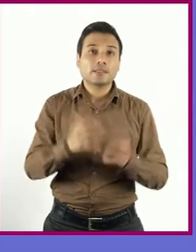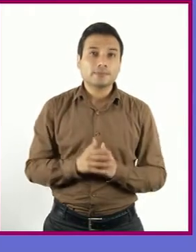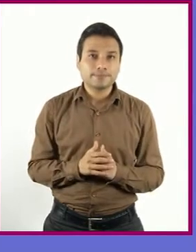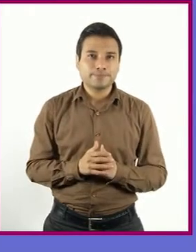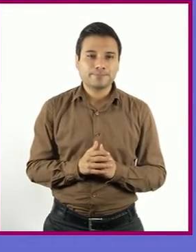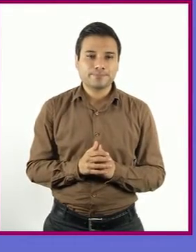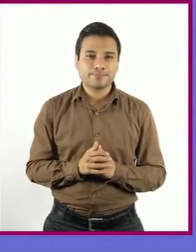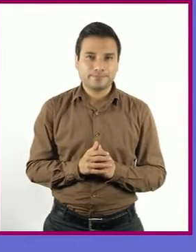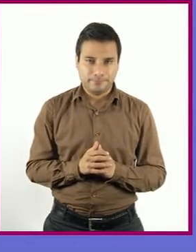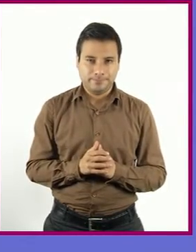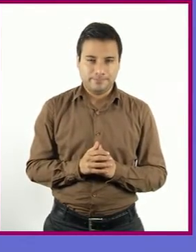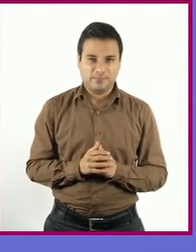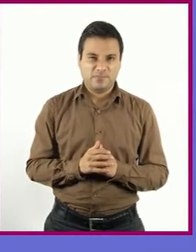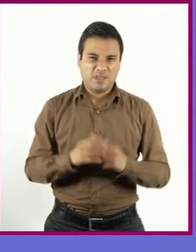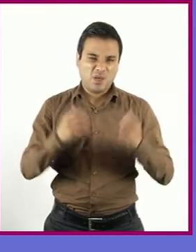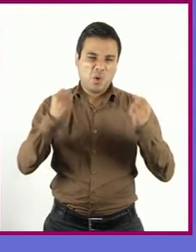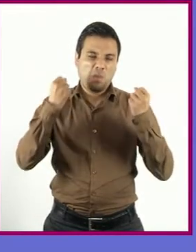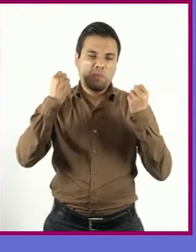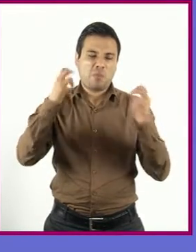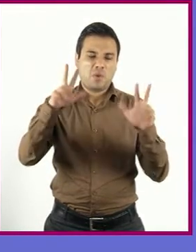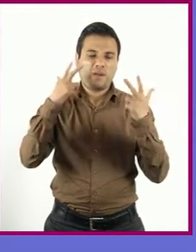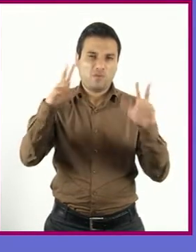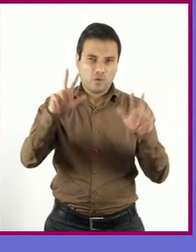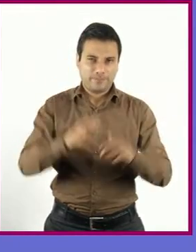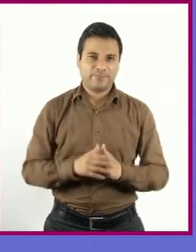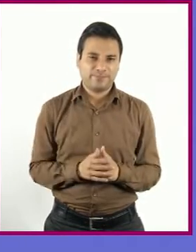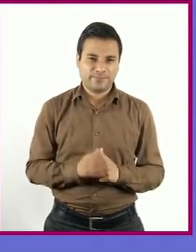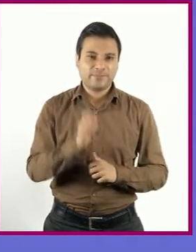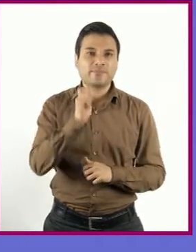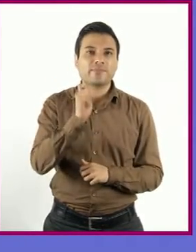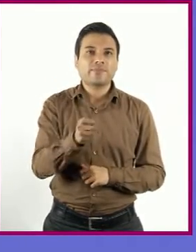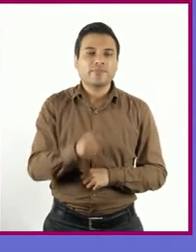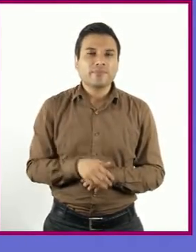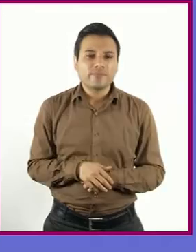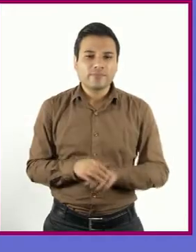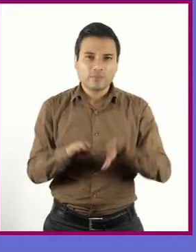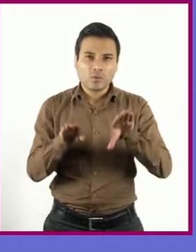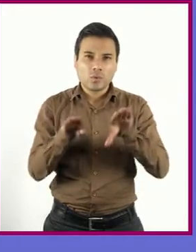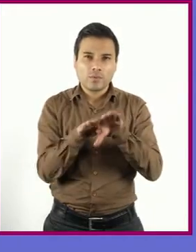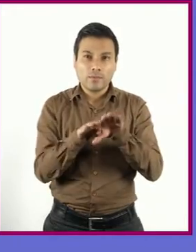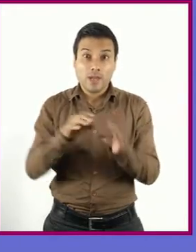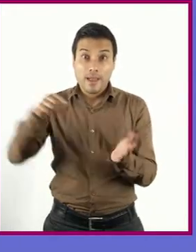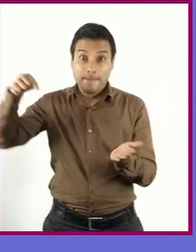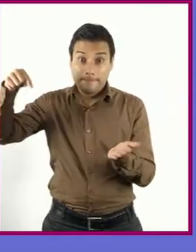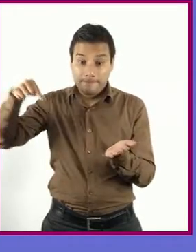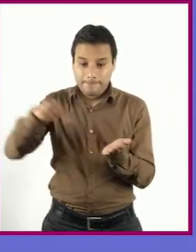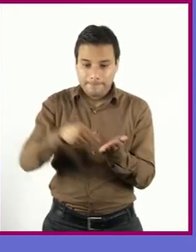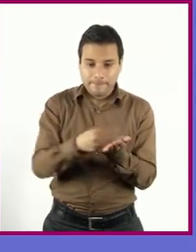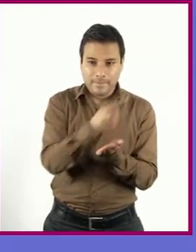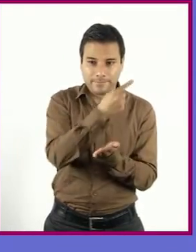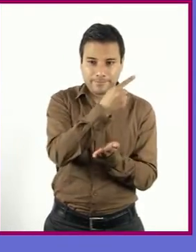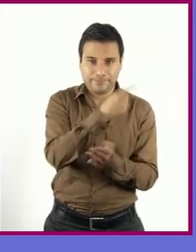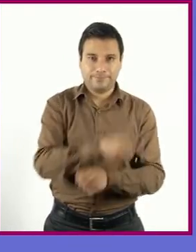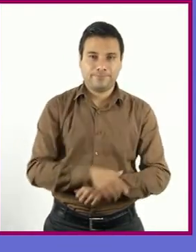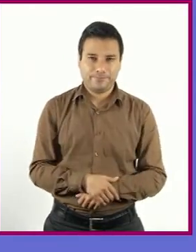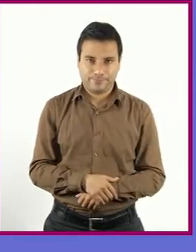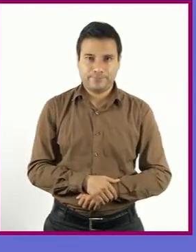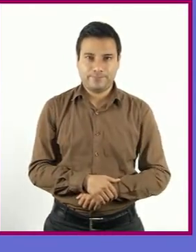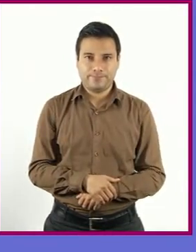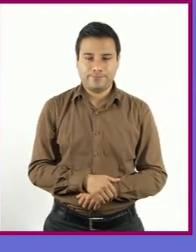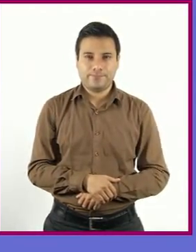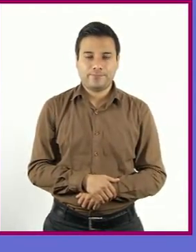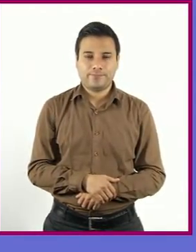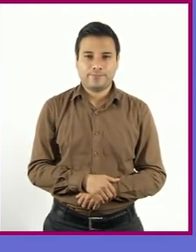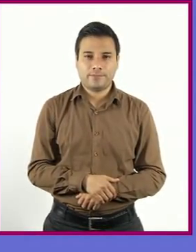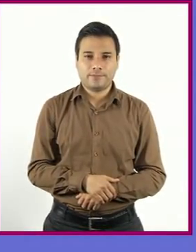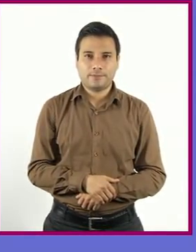poco. Usada en el voleibol, quiere decir rebotar el balón en el piso, como preparación para el saque. En cambio,